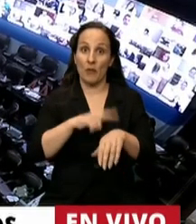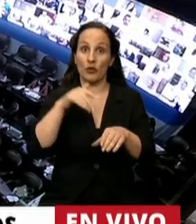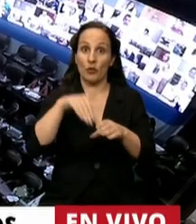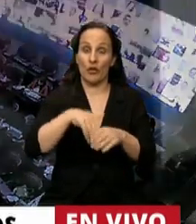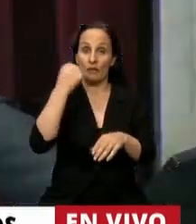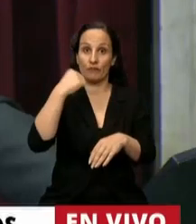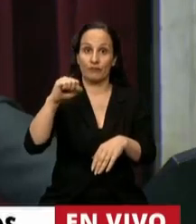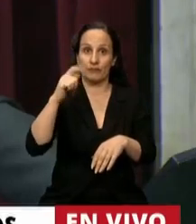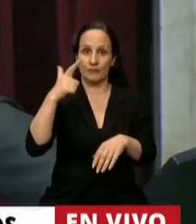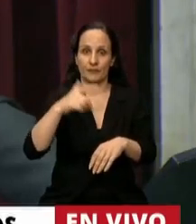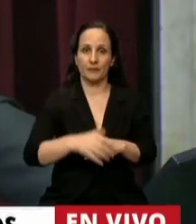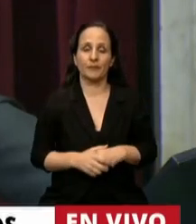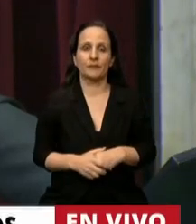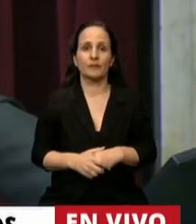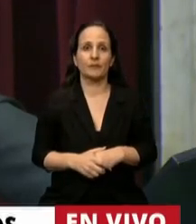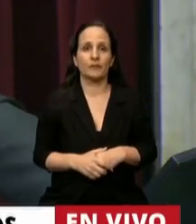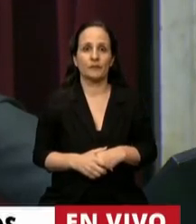Ausente a la hora de votar.